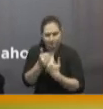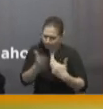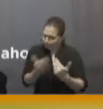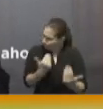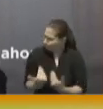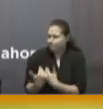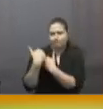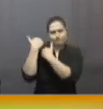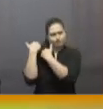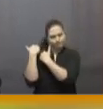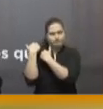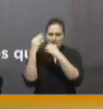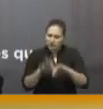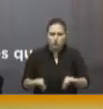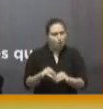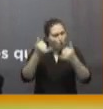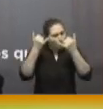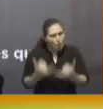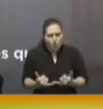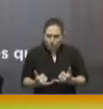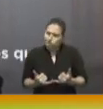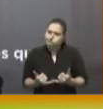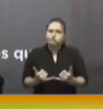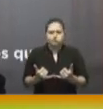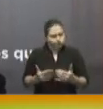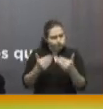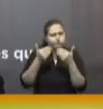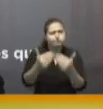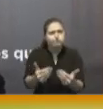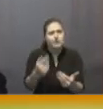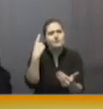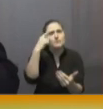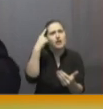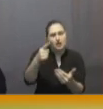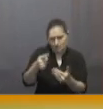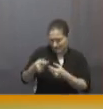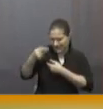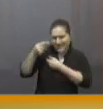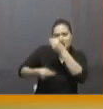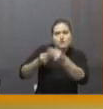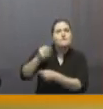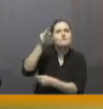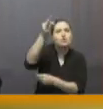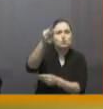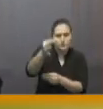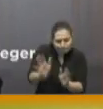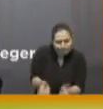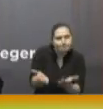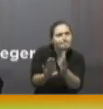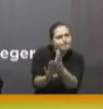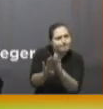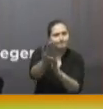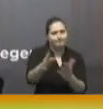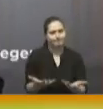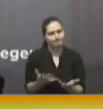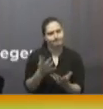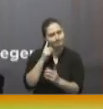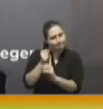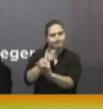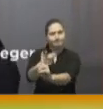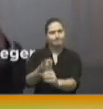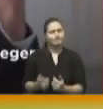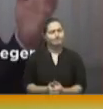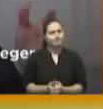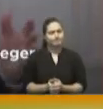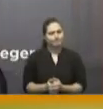mejorar eh el flujo de fondos al Estado que también bueno necesita dinero